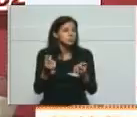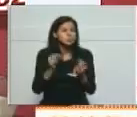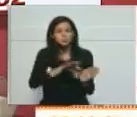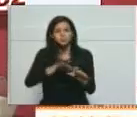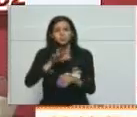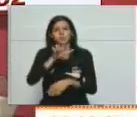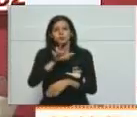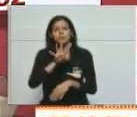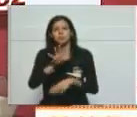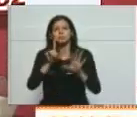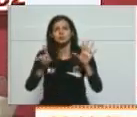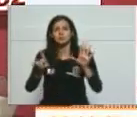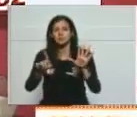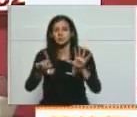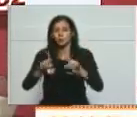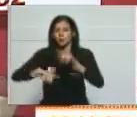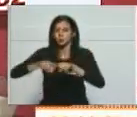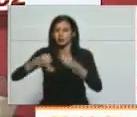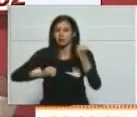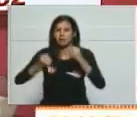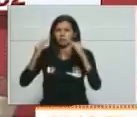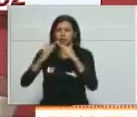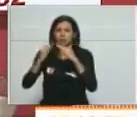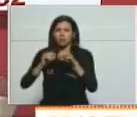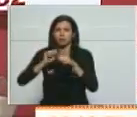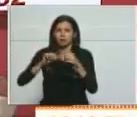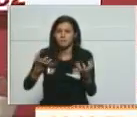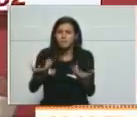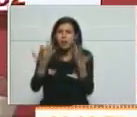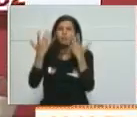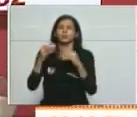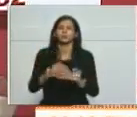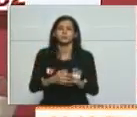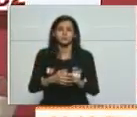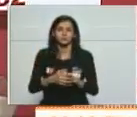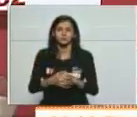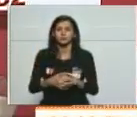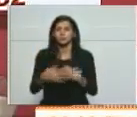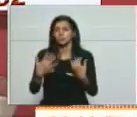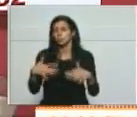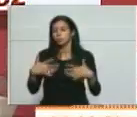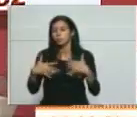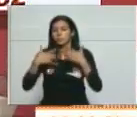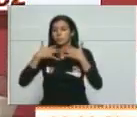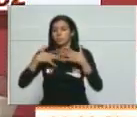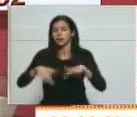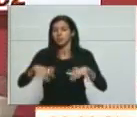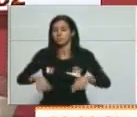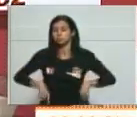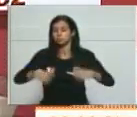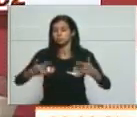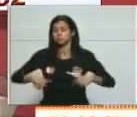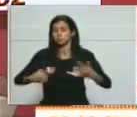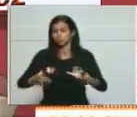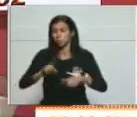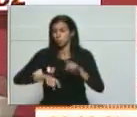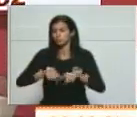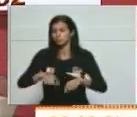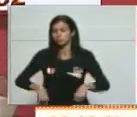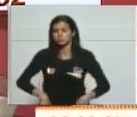346 bienes e inmuebles públicos o privados quemados o saqueados, que representan incalculables pérdidas personales, patrimoniales,